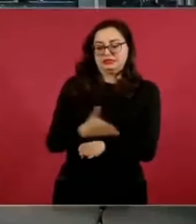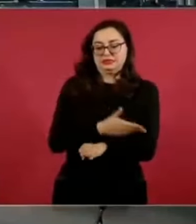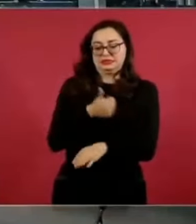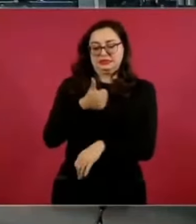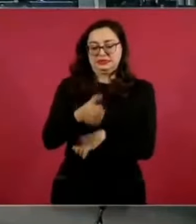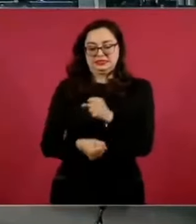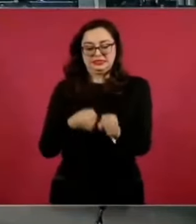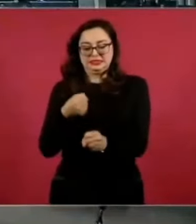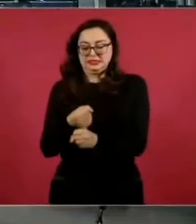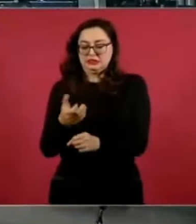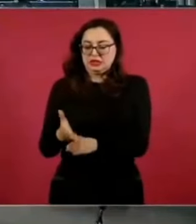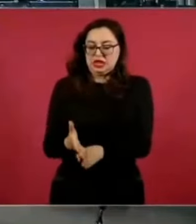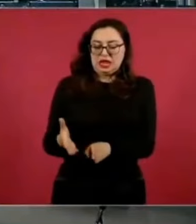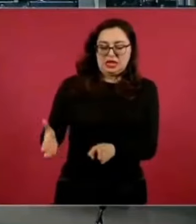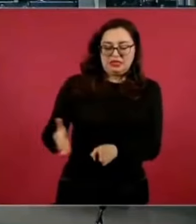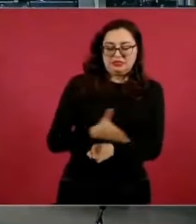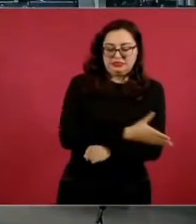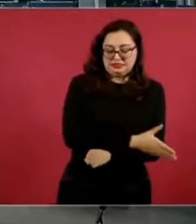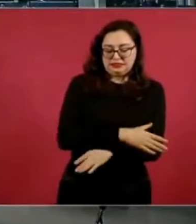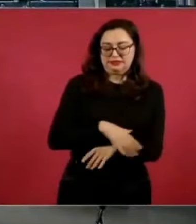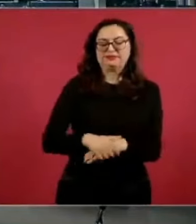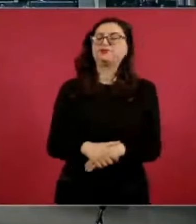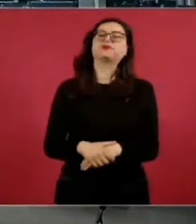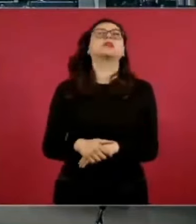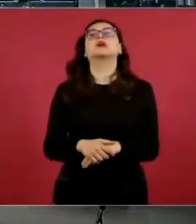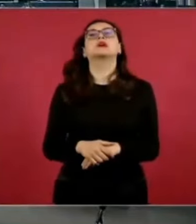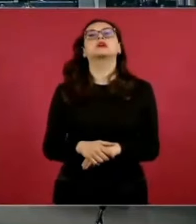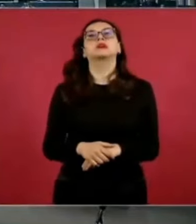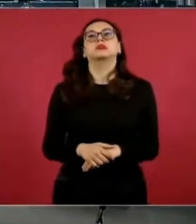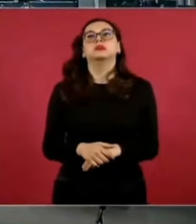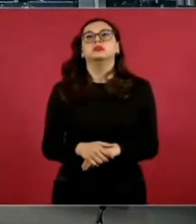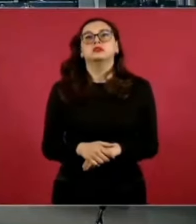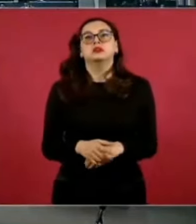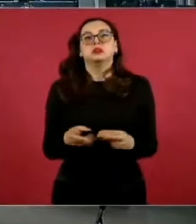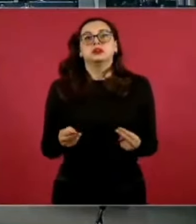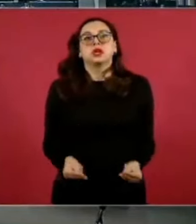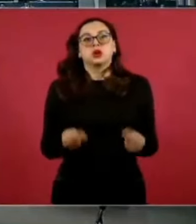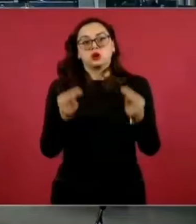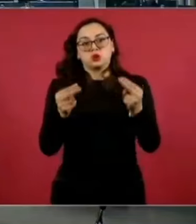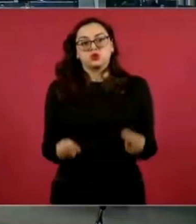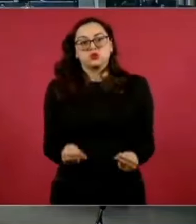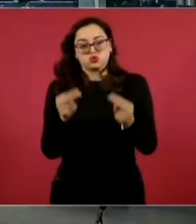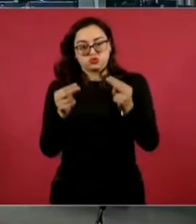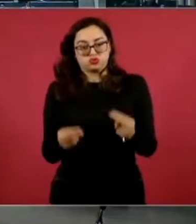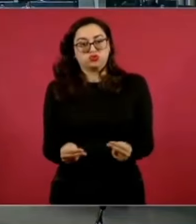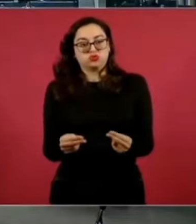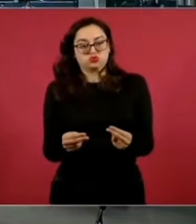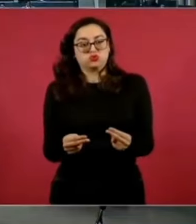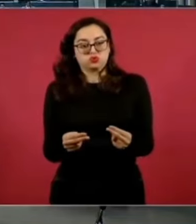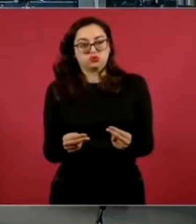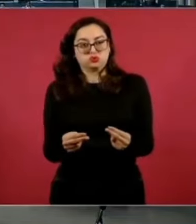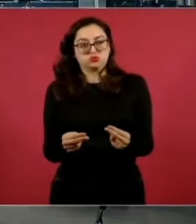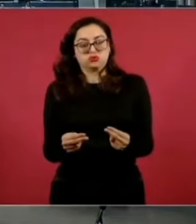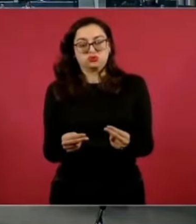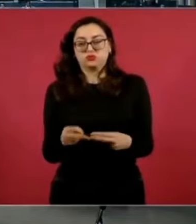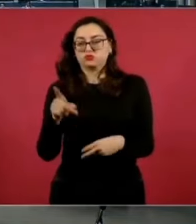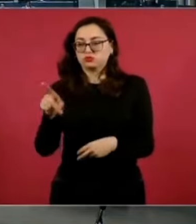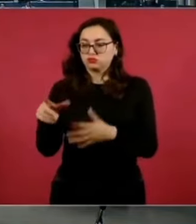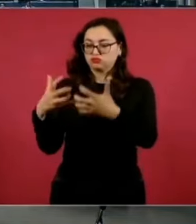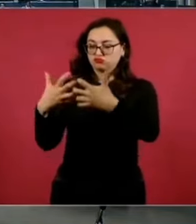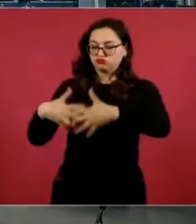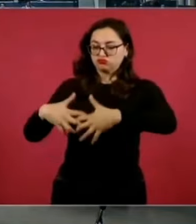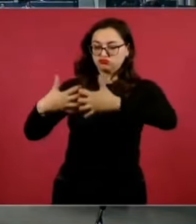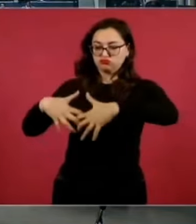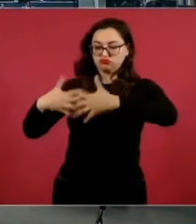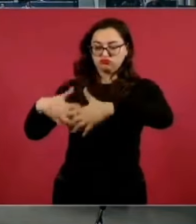eh compran eh una fábrica de fertilizantes